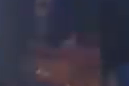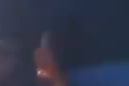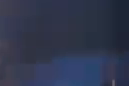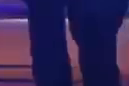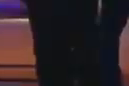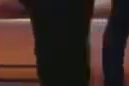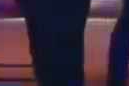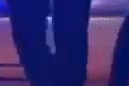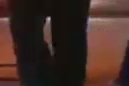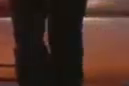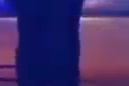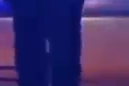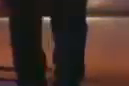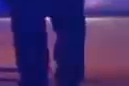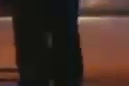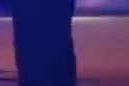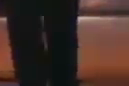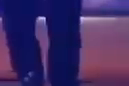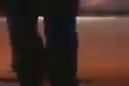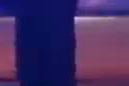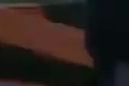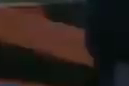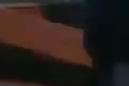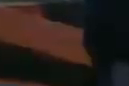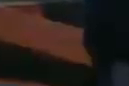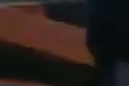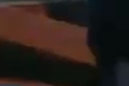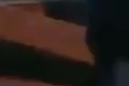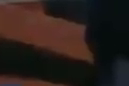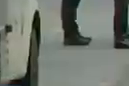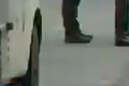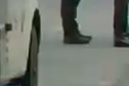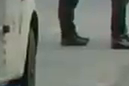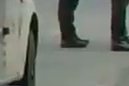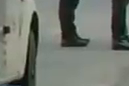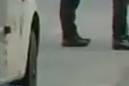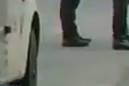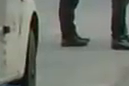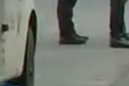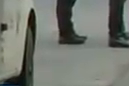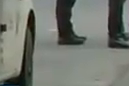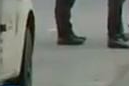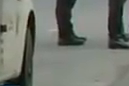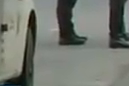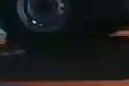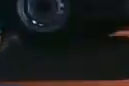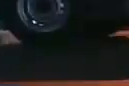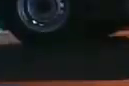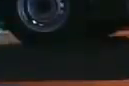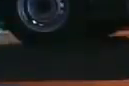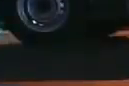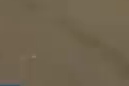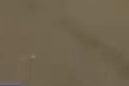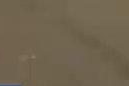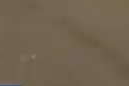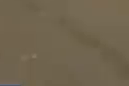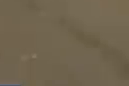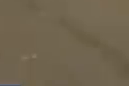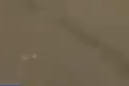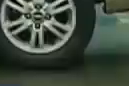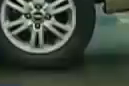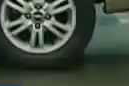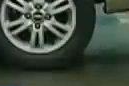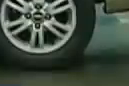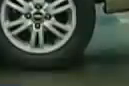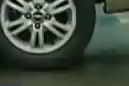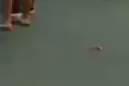En lo que va del año se han registrado 371 asesinatos a nivel nacional, según la policía. De esos crímenes, 124 han